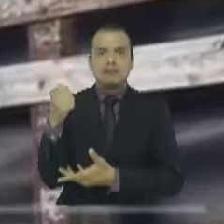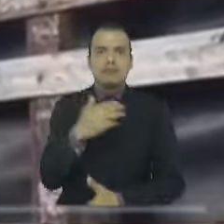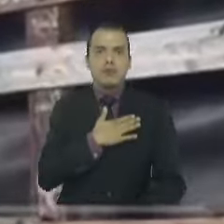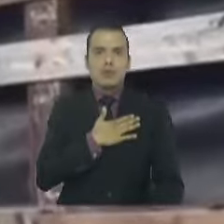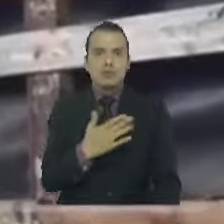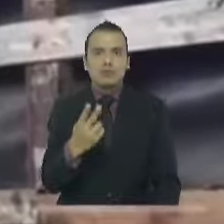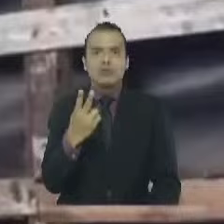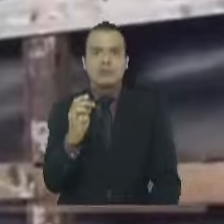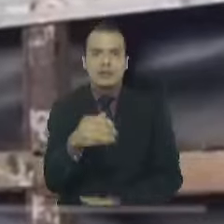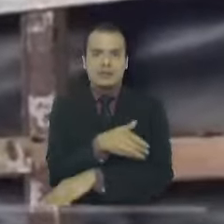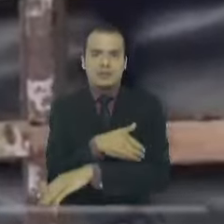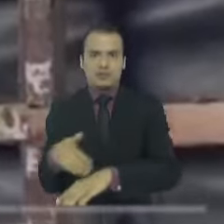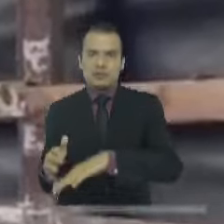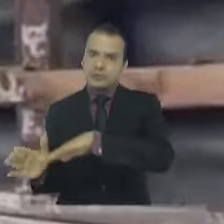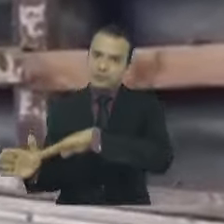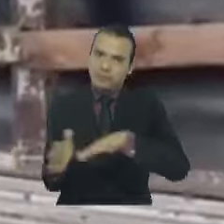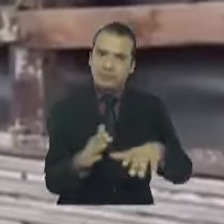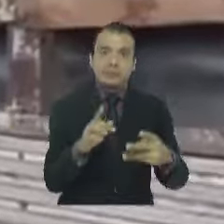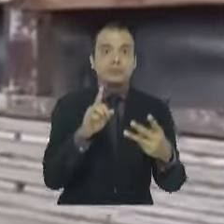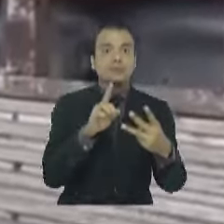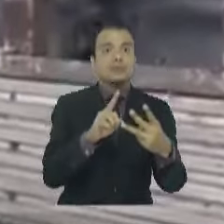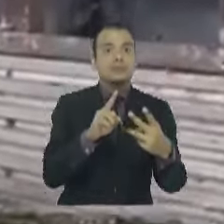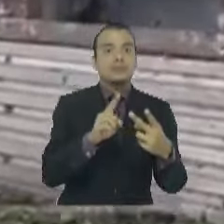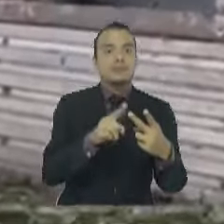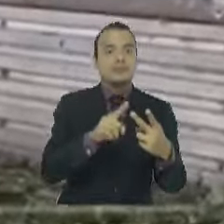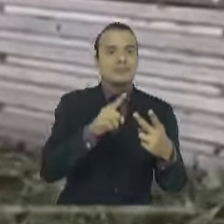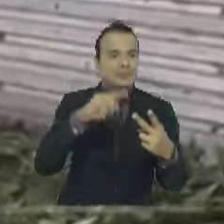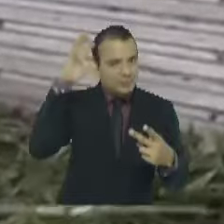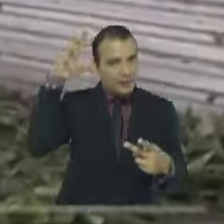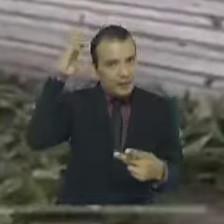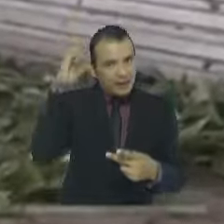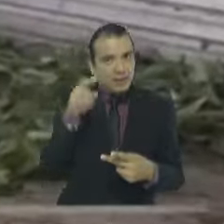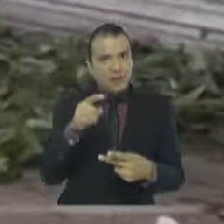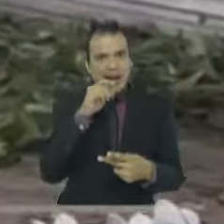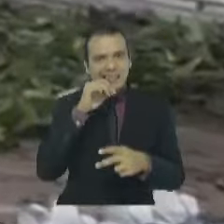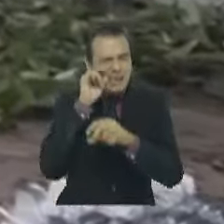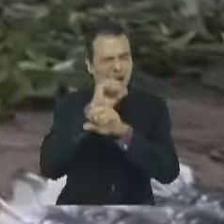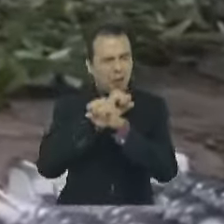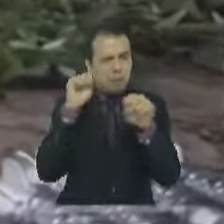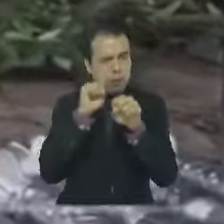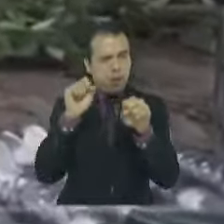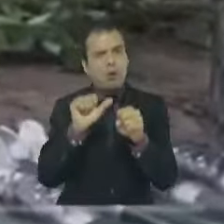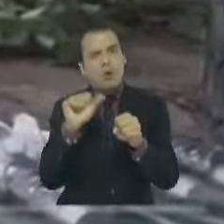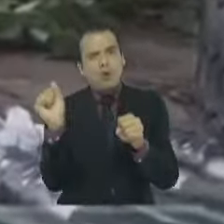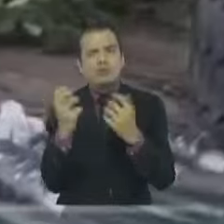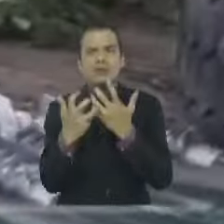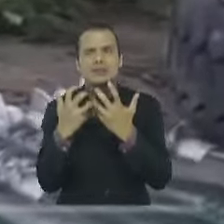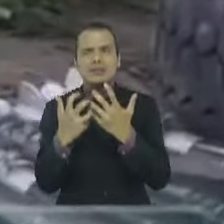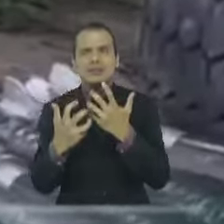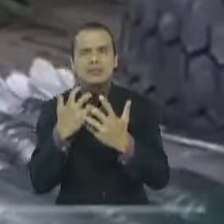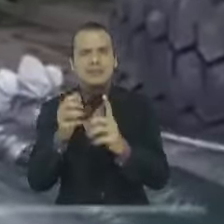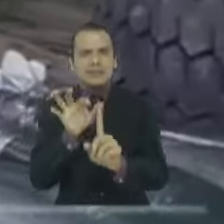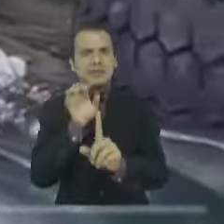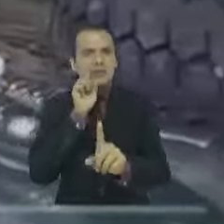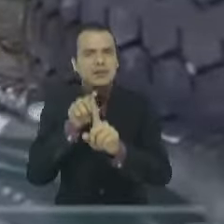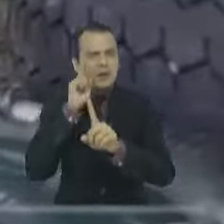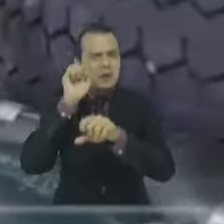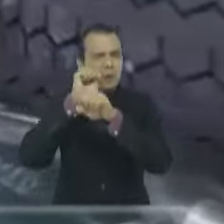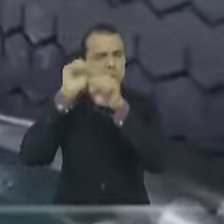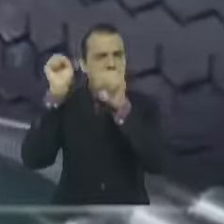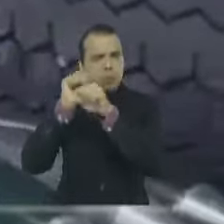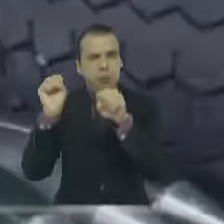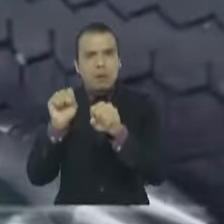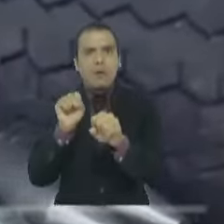Otro hecho ocurrió en Cartago, donde 10 granadas de fabricación artesanal y un sistema mecánico para el lanzamiento de las mismas fue descubierto por tropas